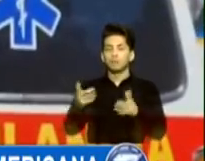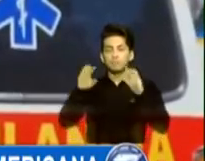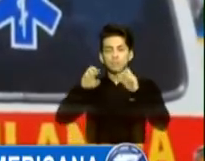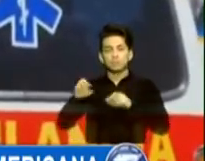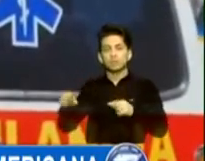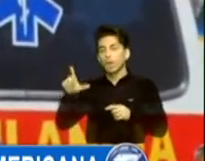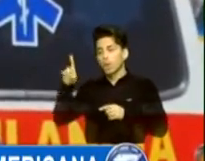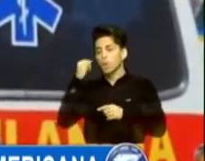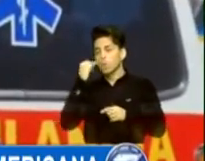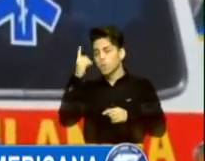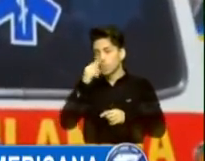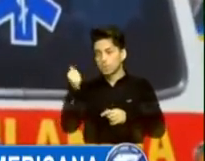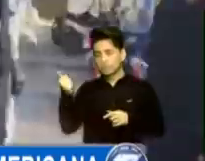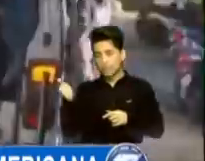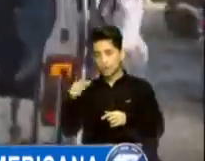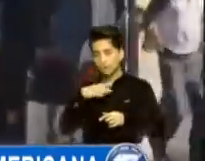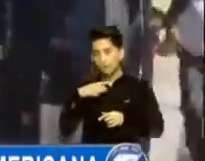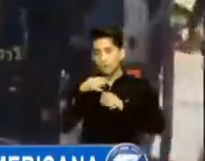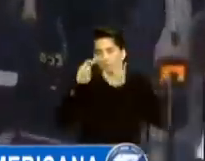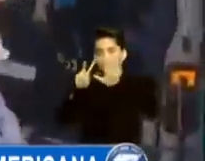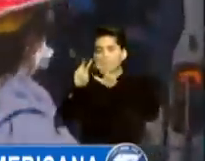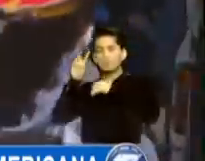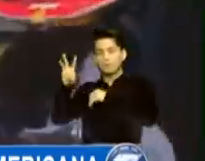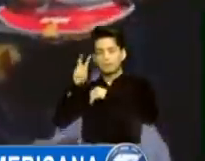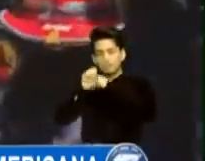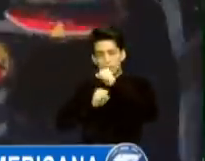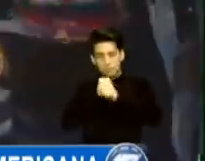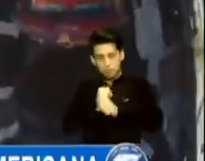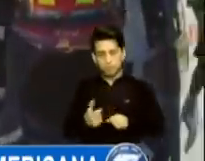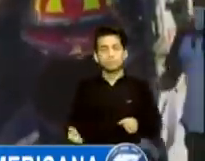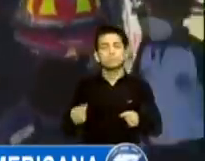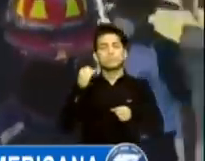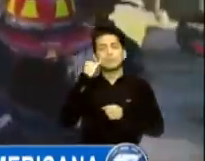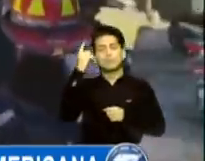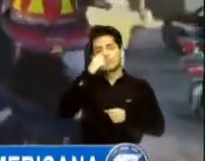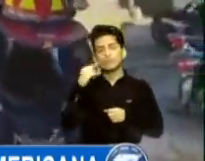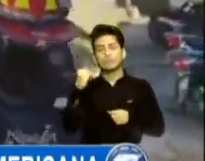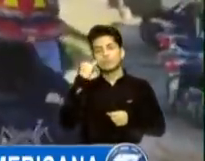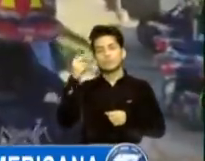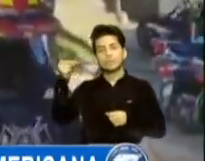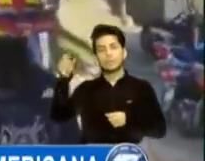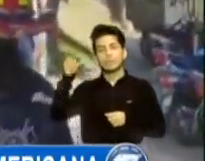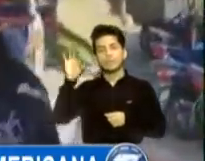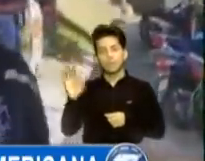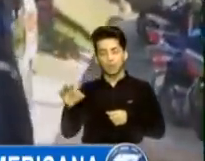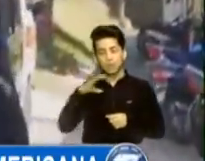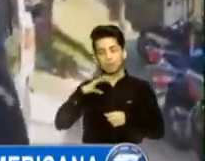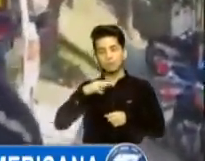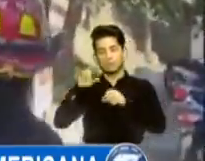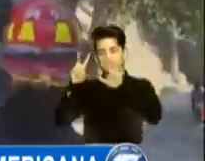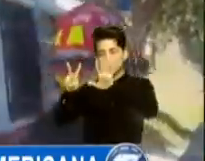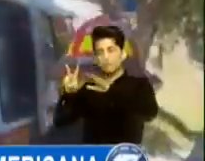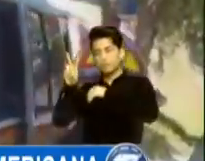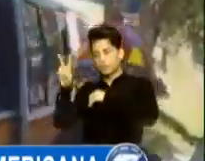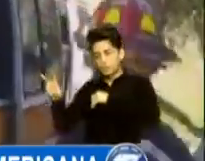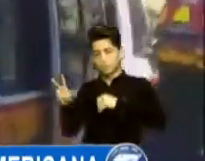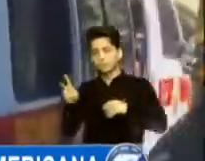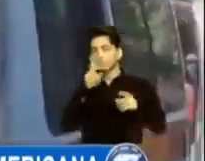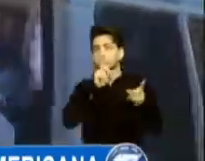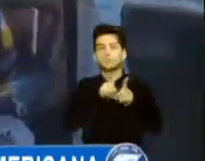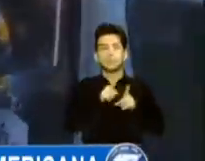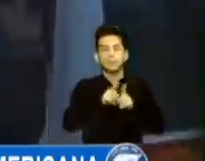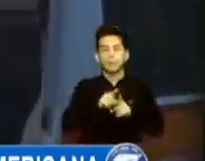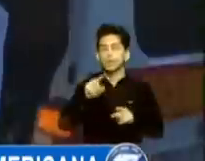de 73 años de edad, Isidro Hernández, de 72. Asimismo, a Johanna Hernández,